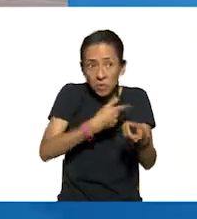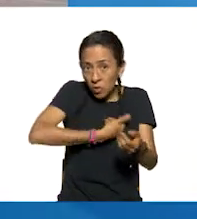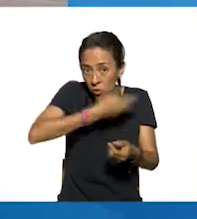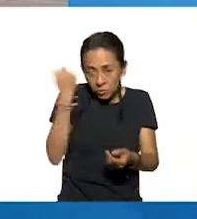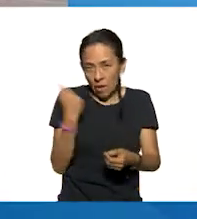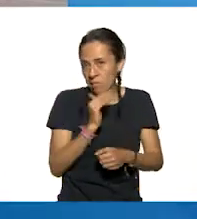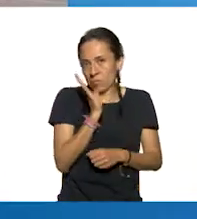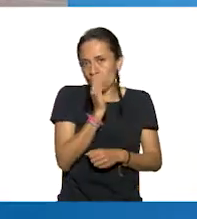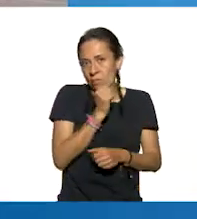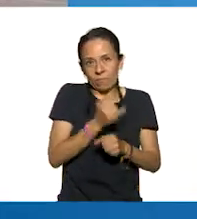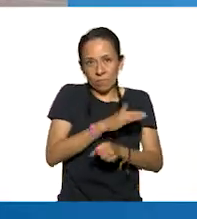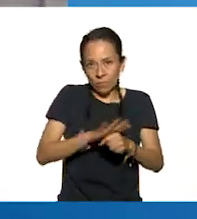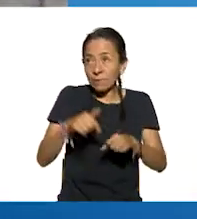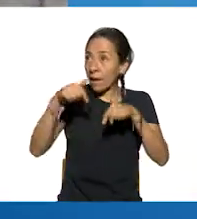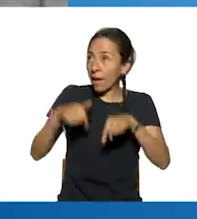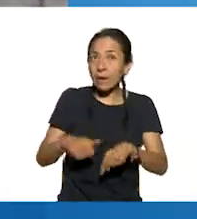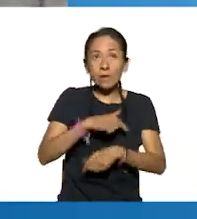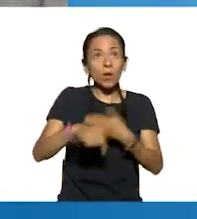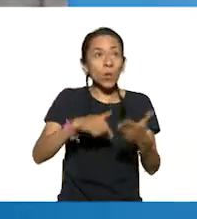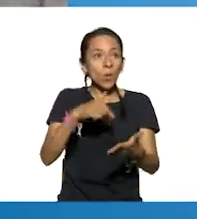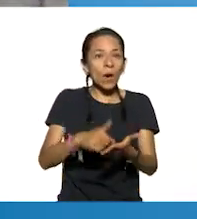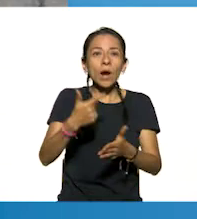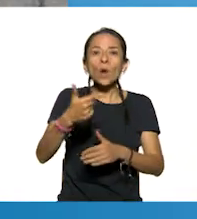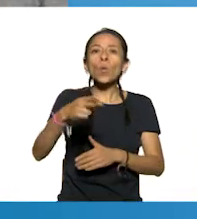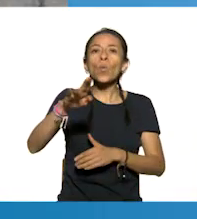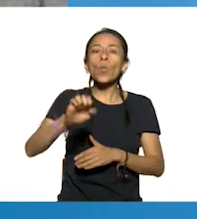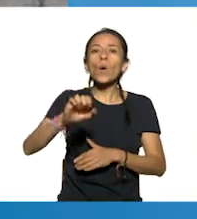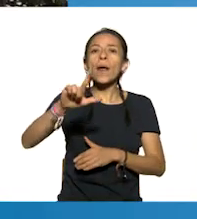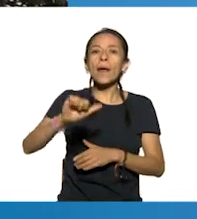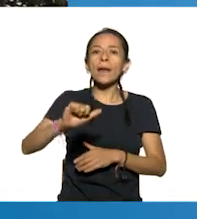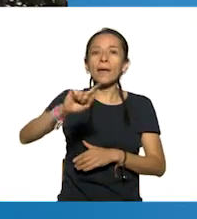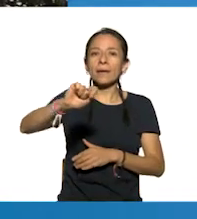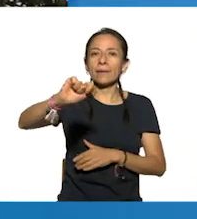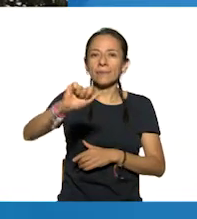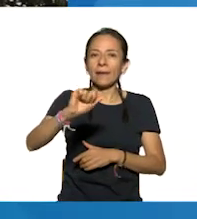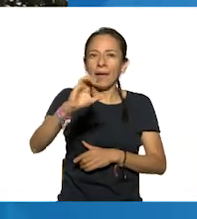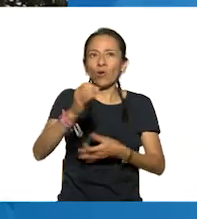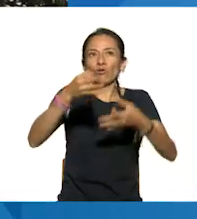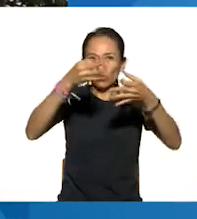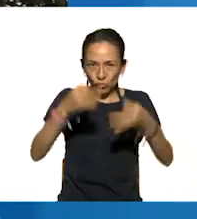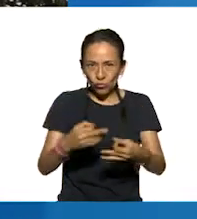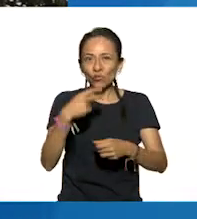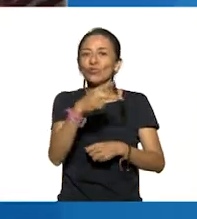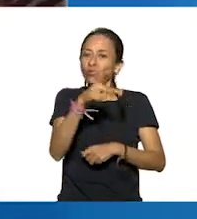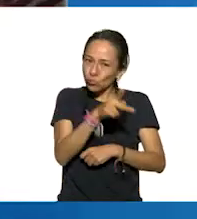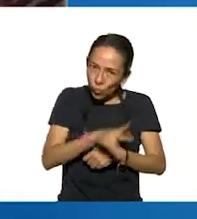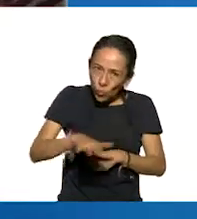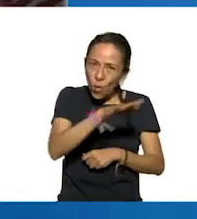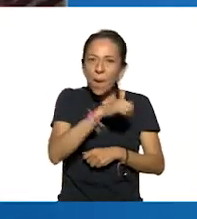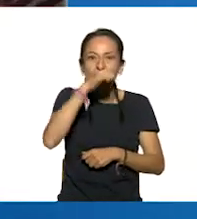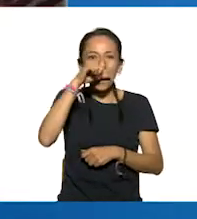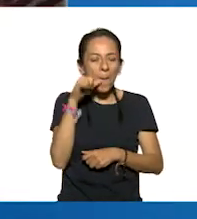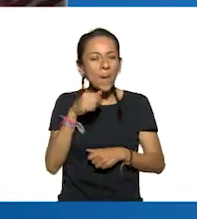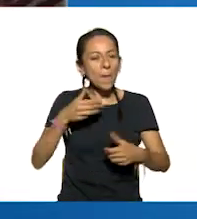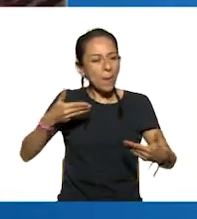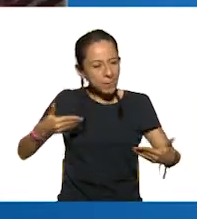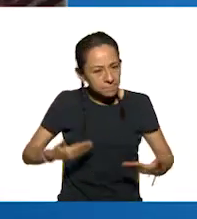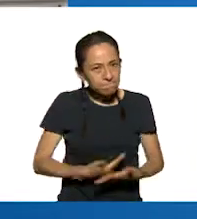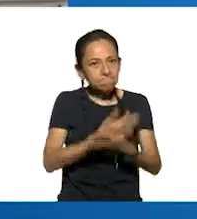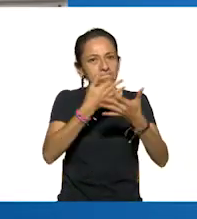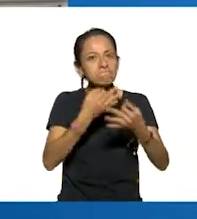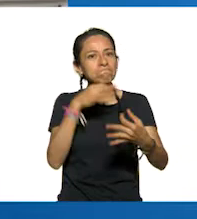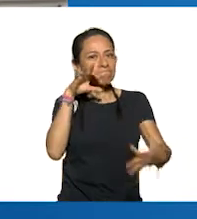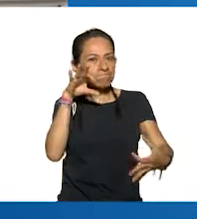aquí en Guelatao, en su pueblo natal, para comprender por qué desde un lugar